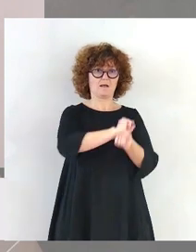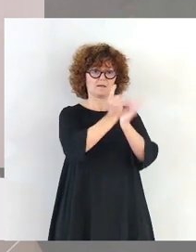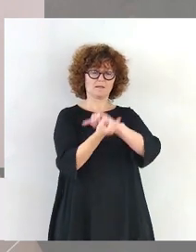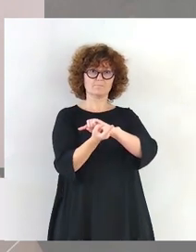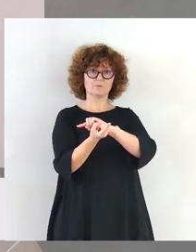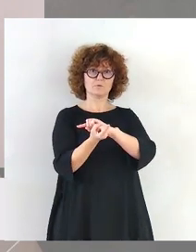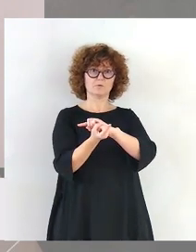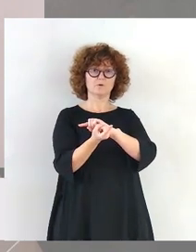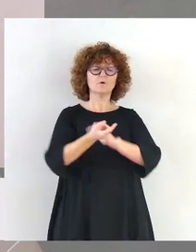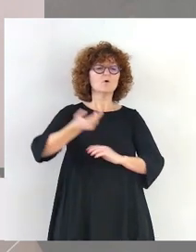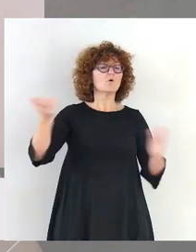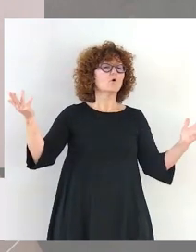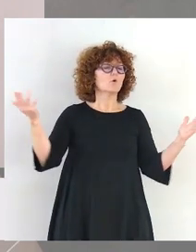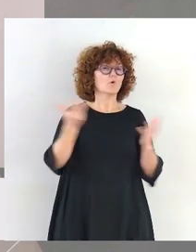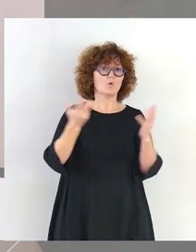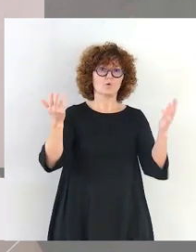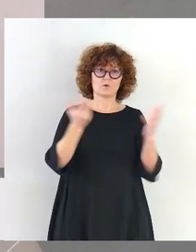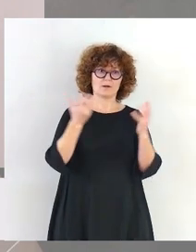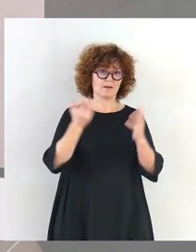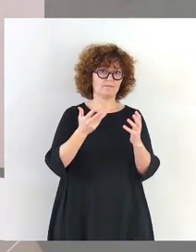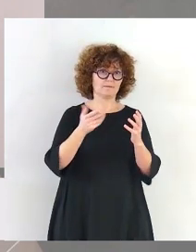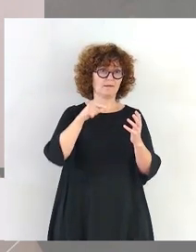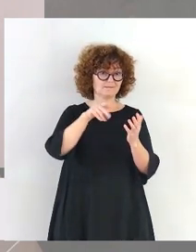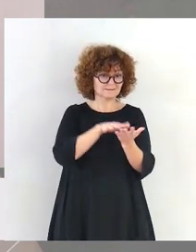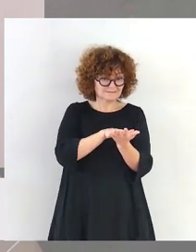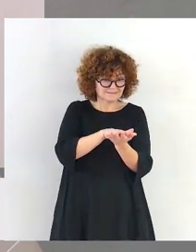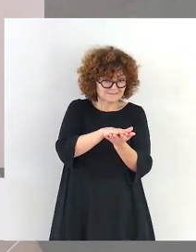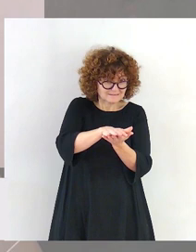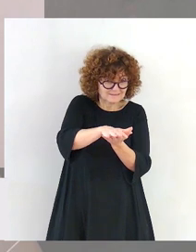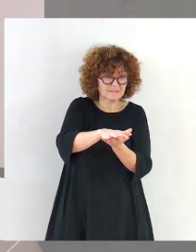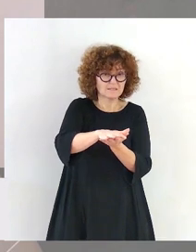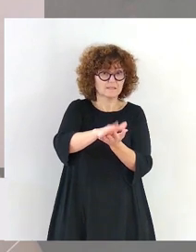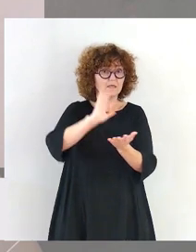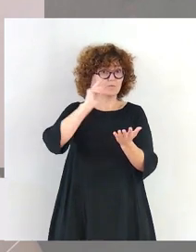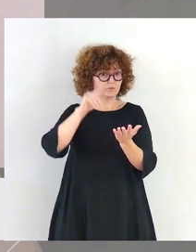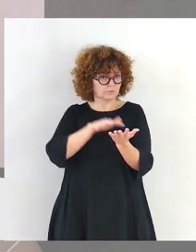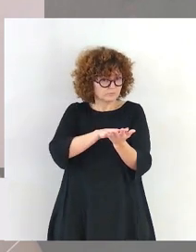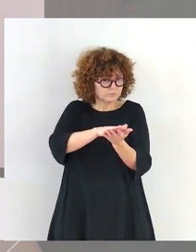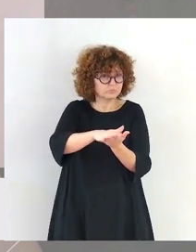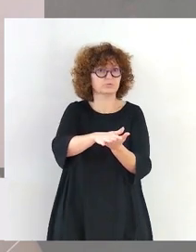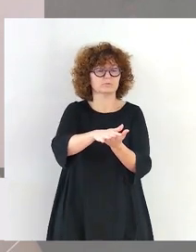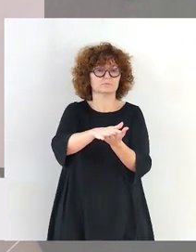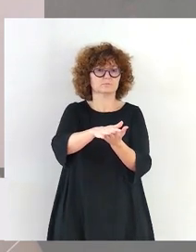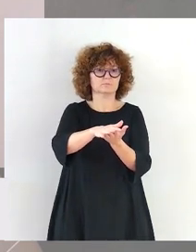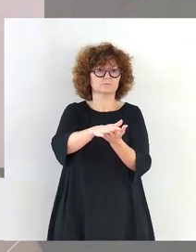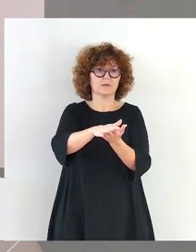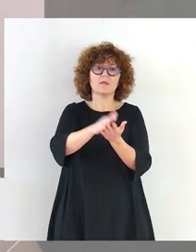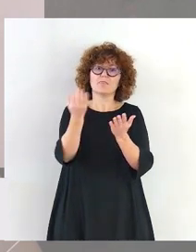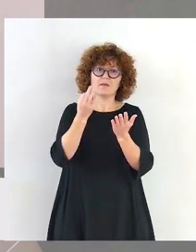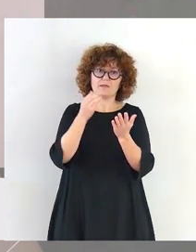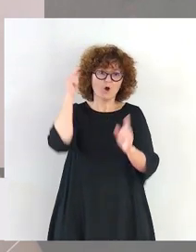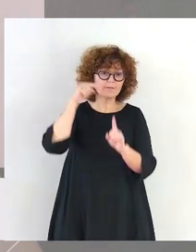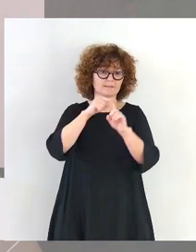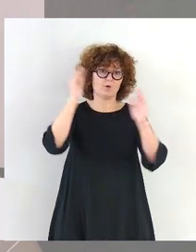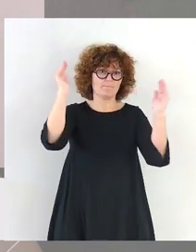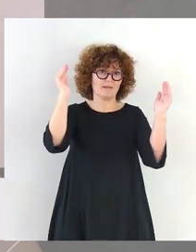urgente gestionar la reducción que los impactos de estos fenómenos meteorológicos extremos tienen en las personas y en